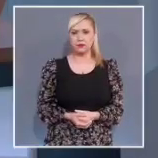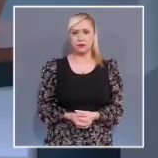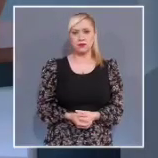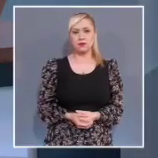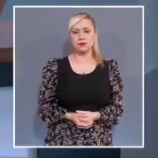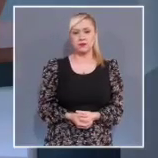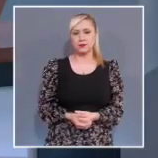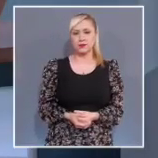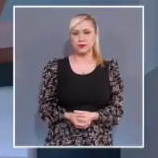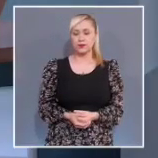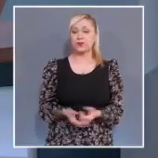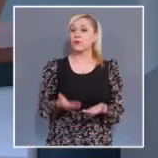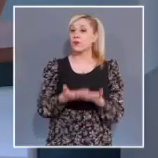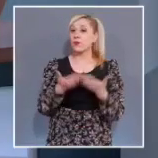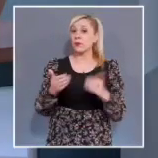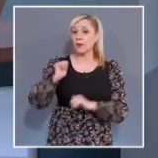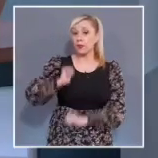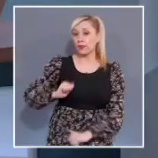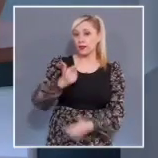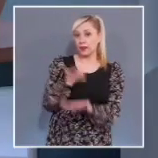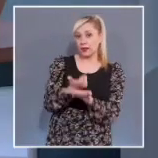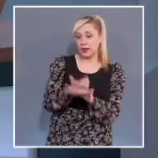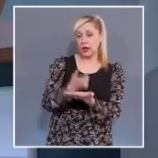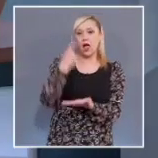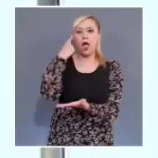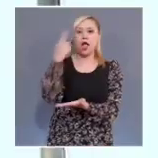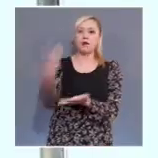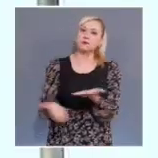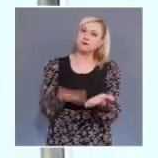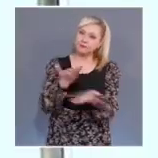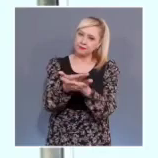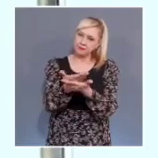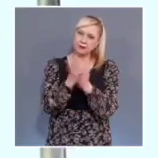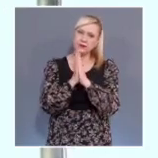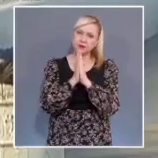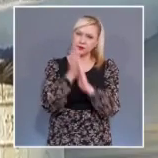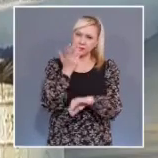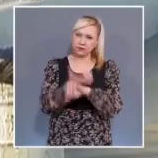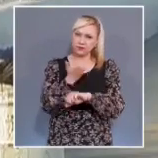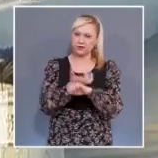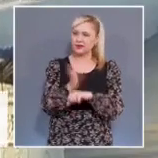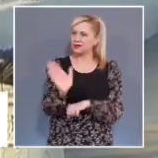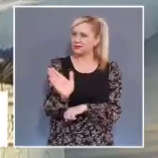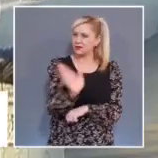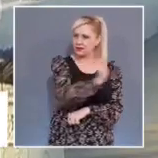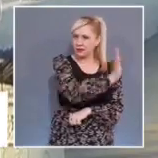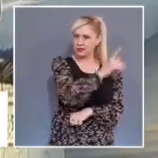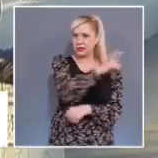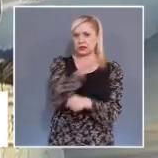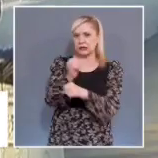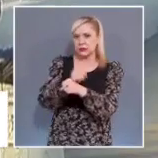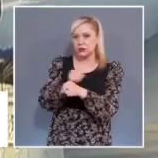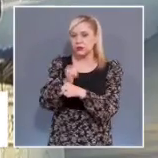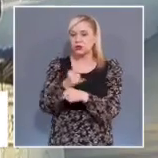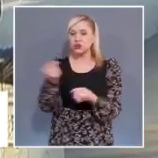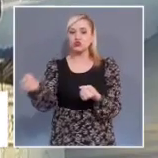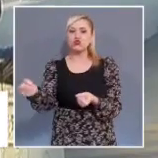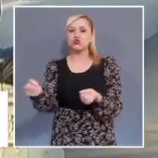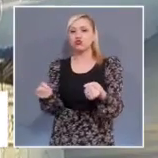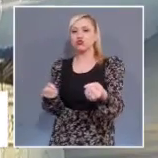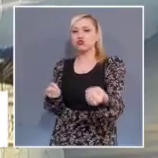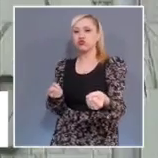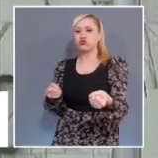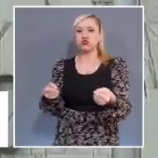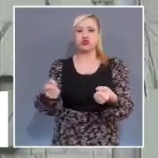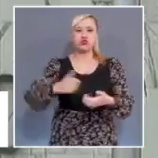La Secretaría de Economía solicitó a los Estados Unidos retirar las inspecciones al transporte de carga que realiza el gobierno de